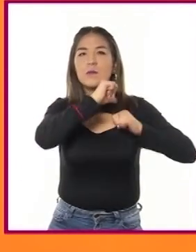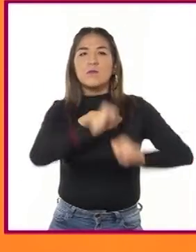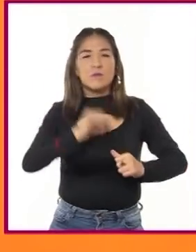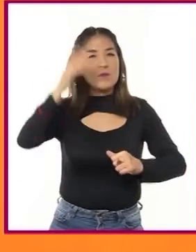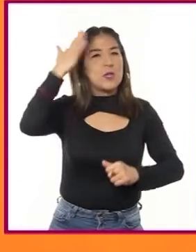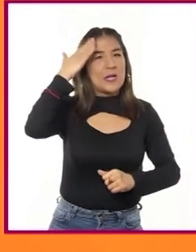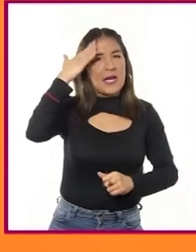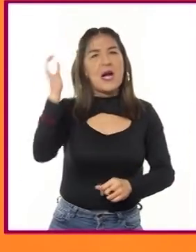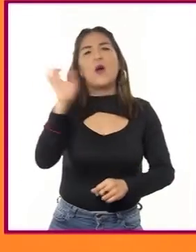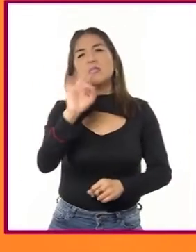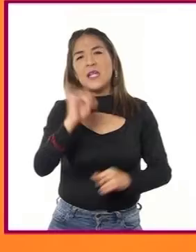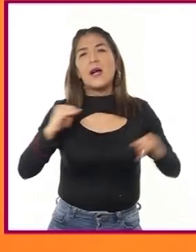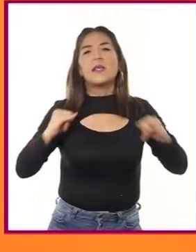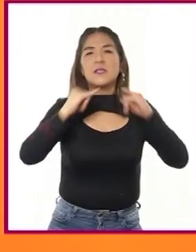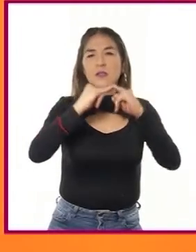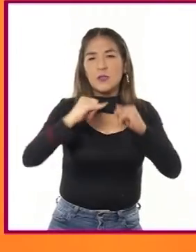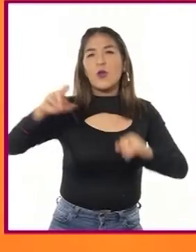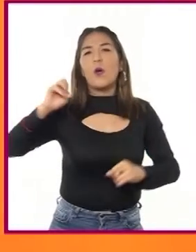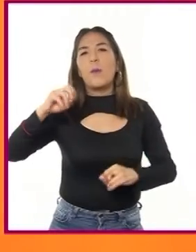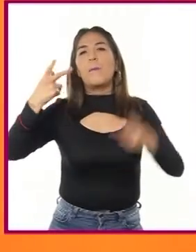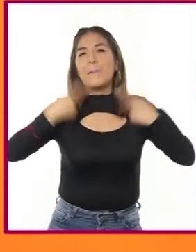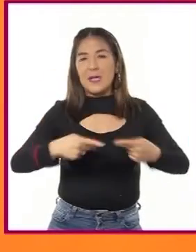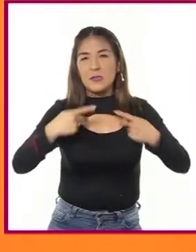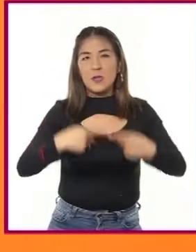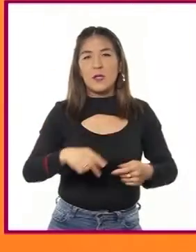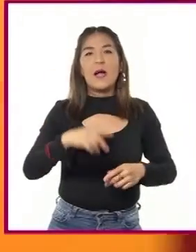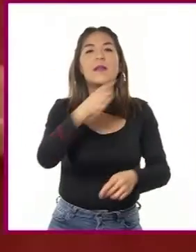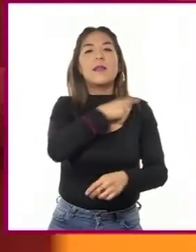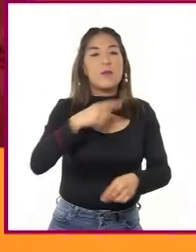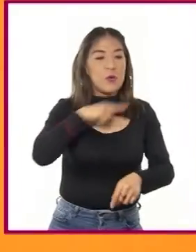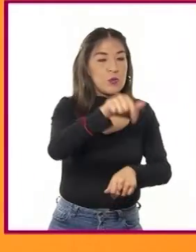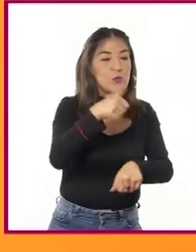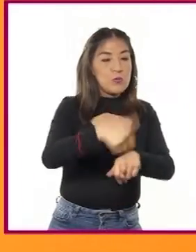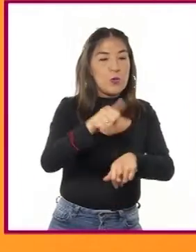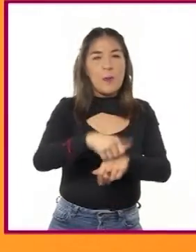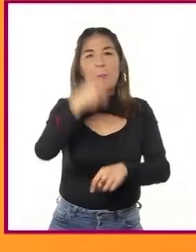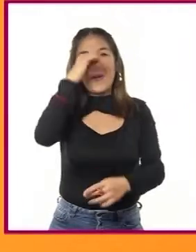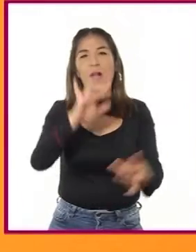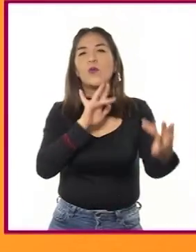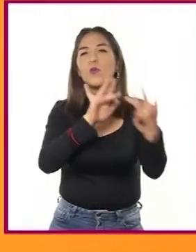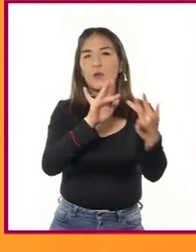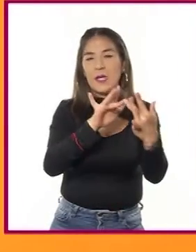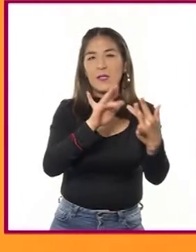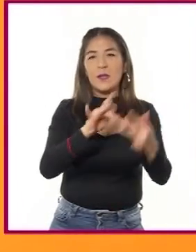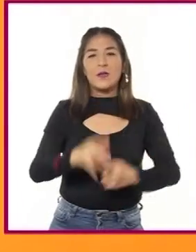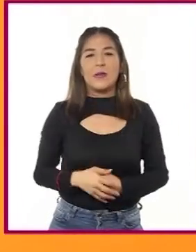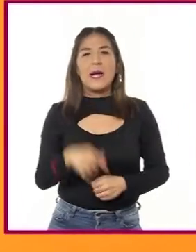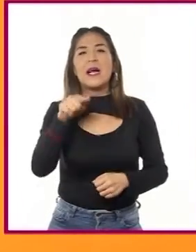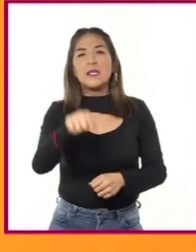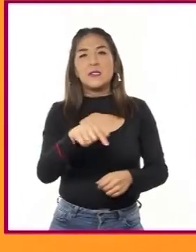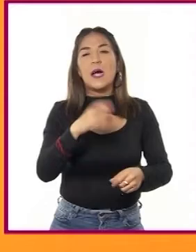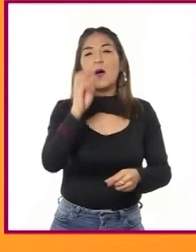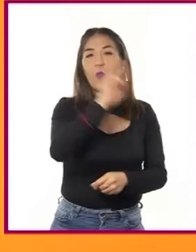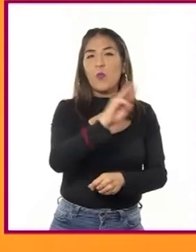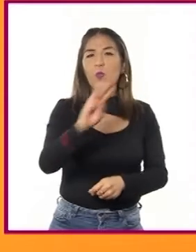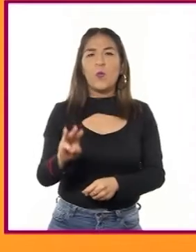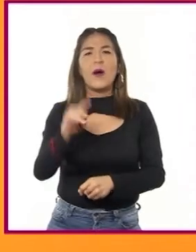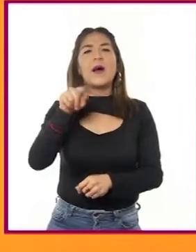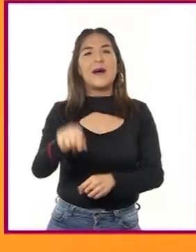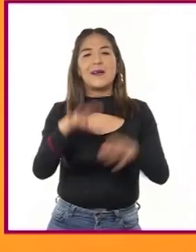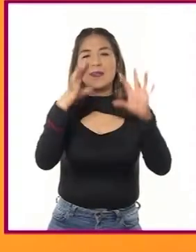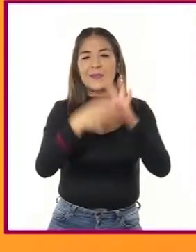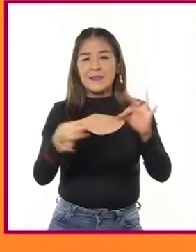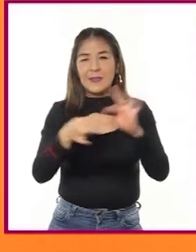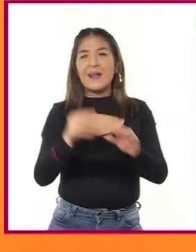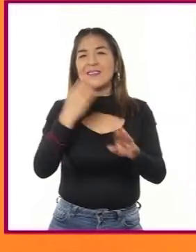o institución, y aparezcan sus datos de contacto. El tipo de sitio web, lo que mencionamos